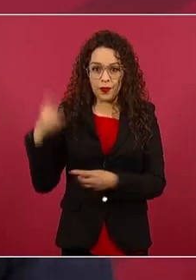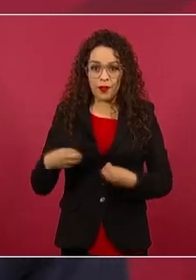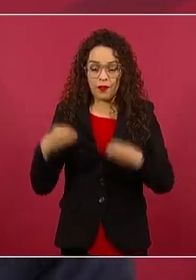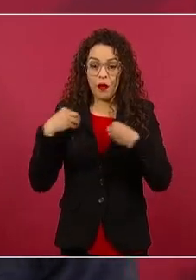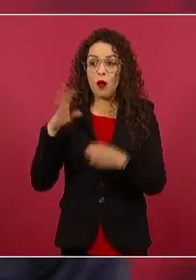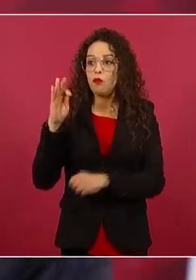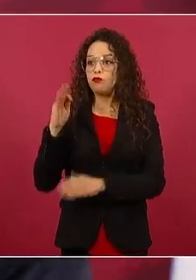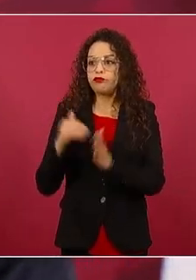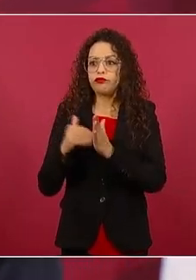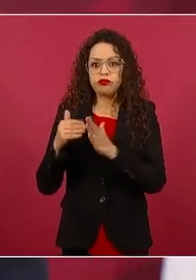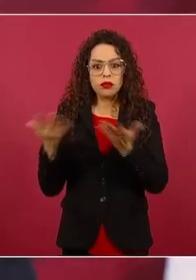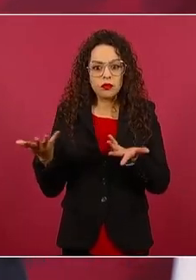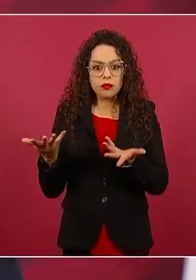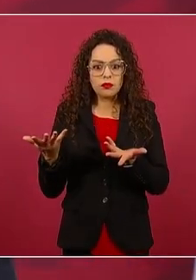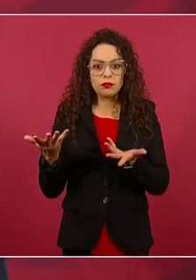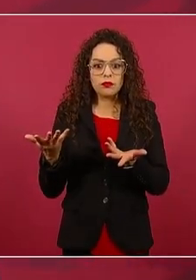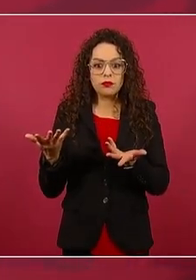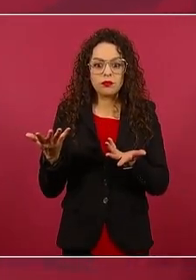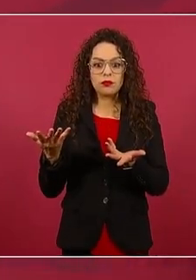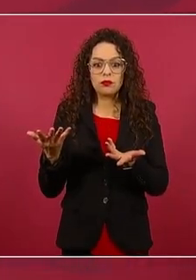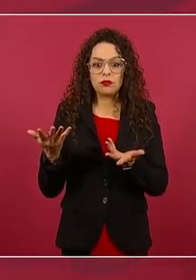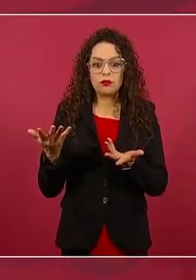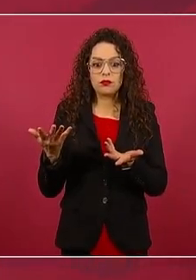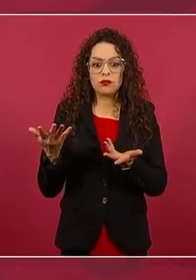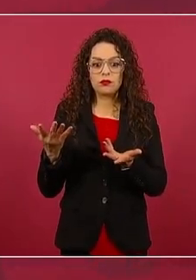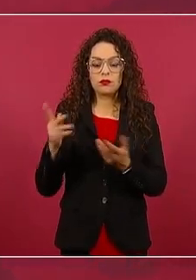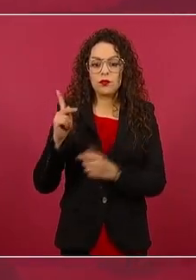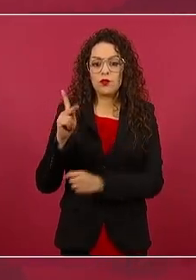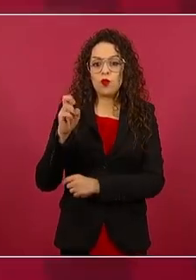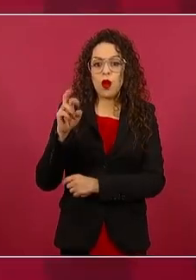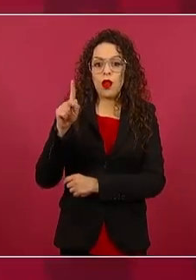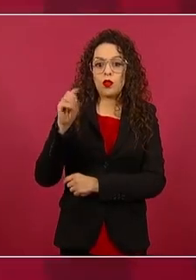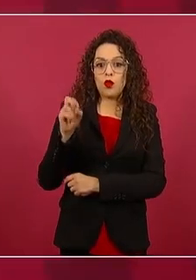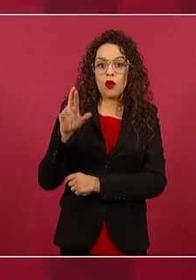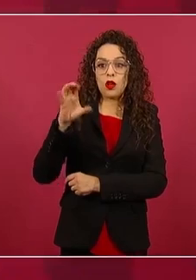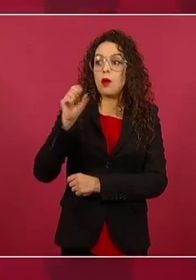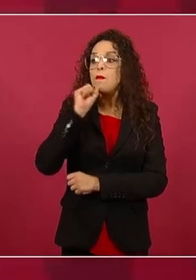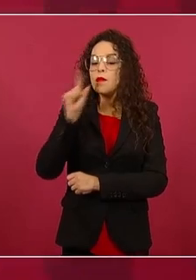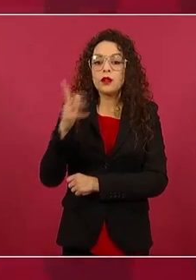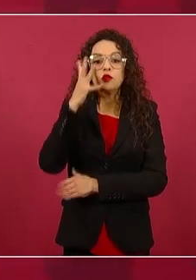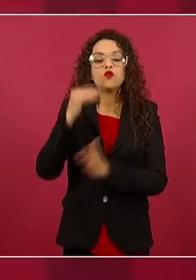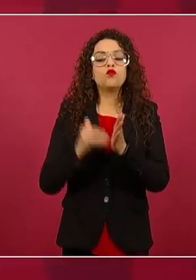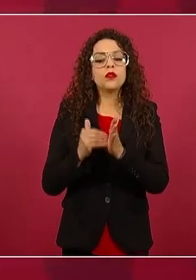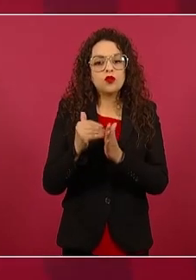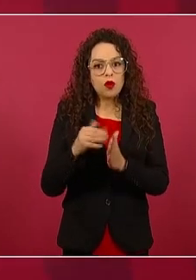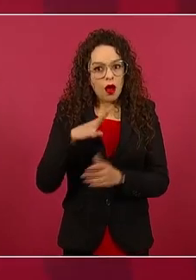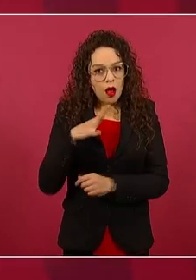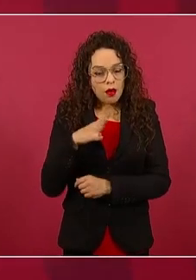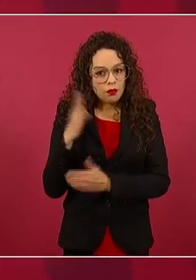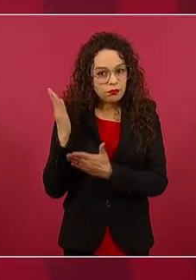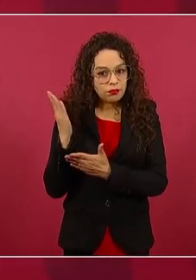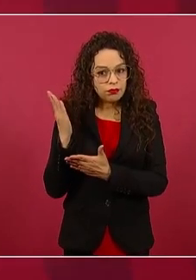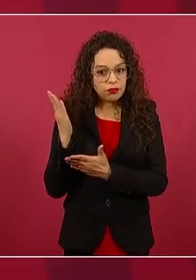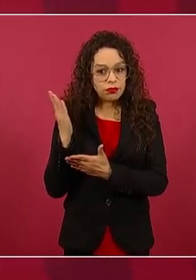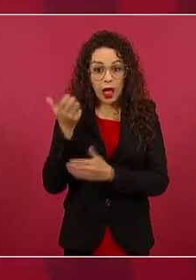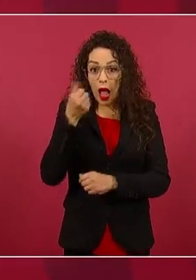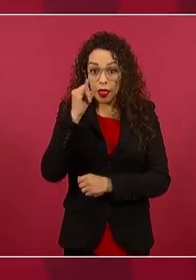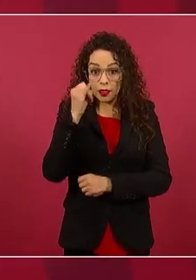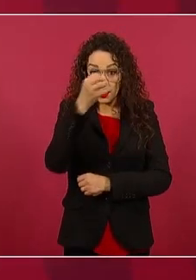Los puertorriqueños, nuestros hermanos, también 5 millones. Ese es el